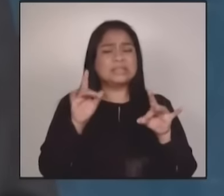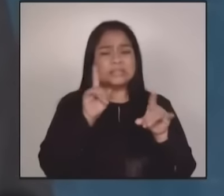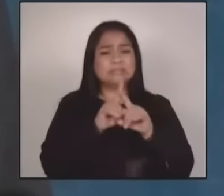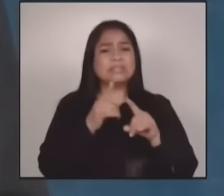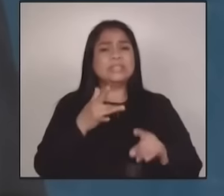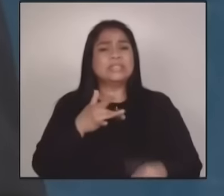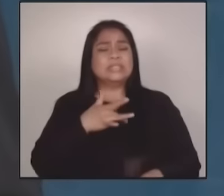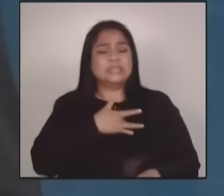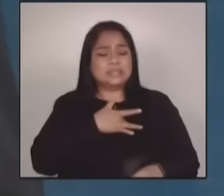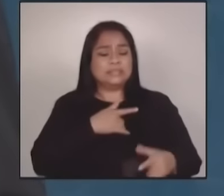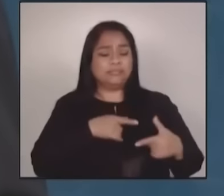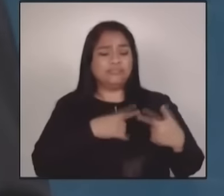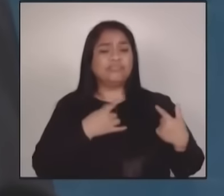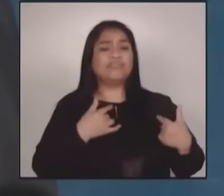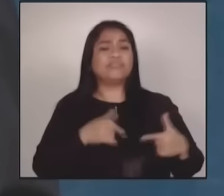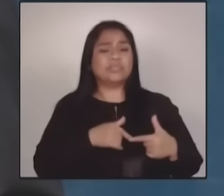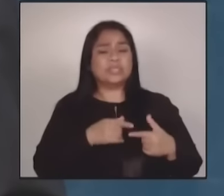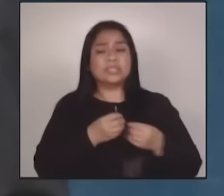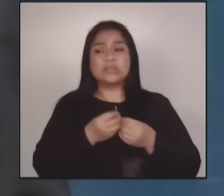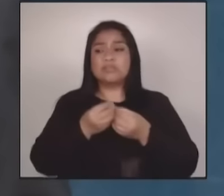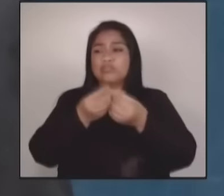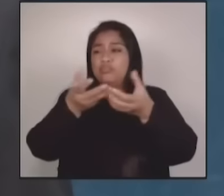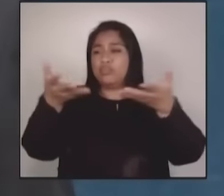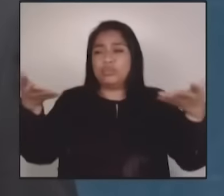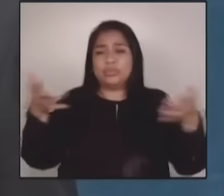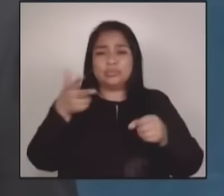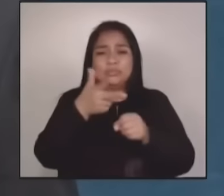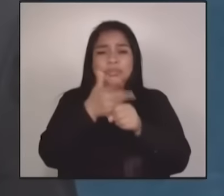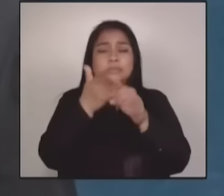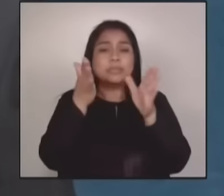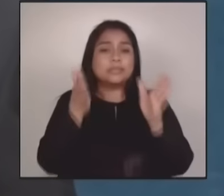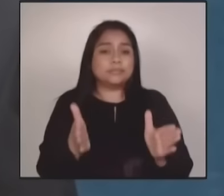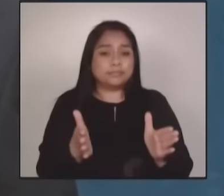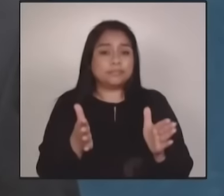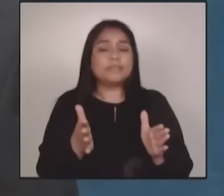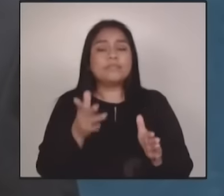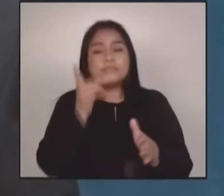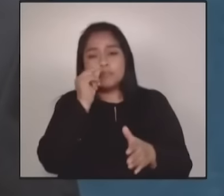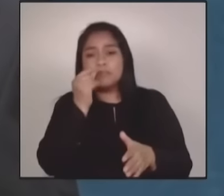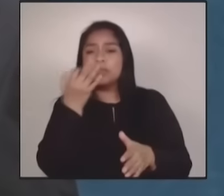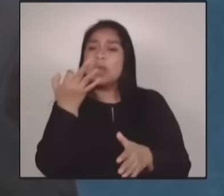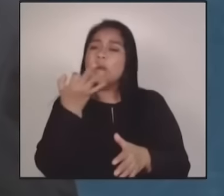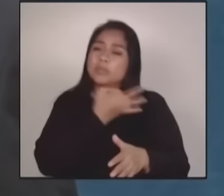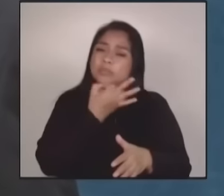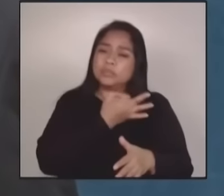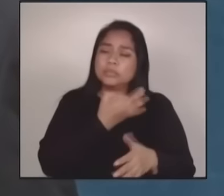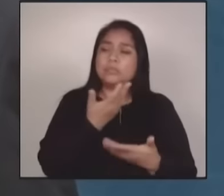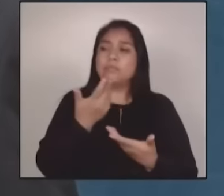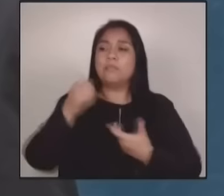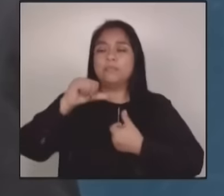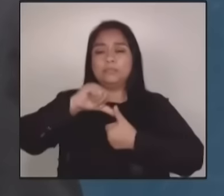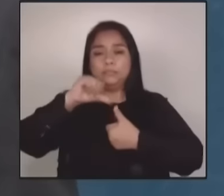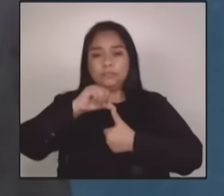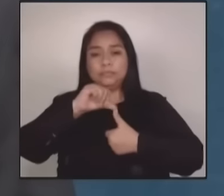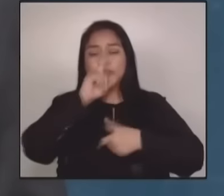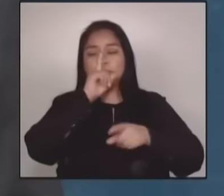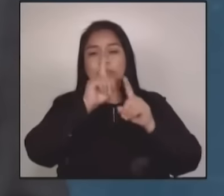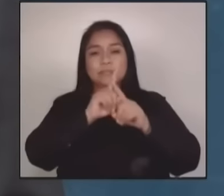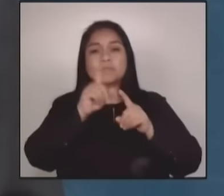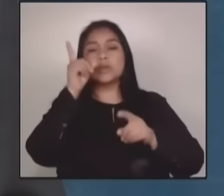corazón y el de millones de guatemaltecos, guatemaltecas, centroamericanos y